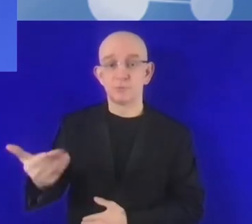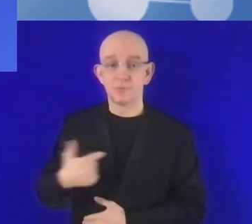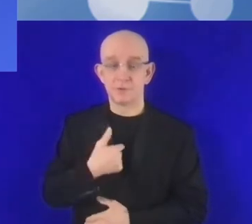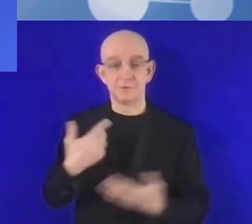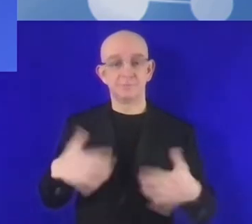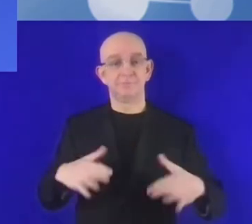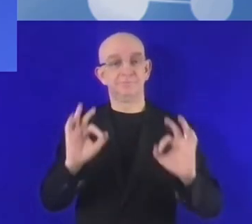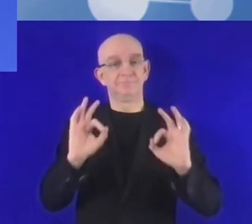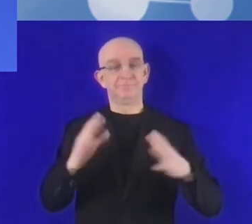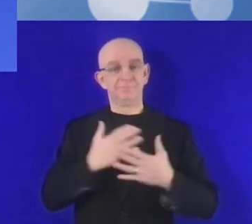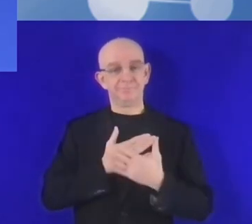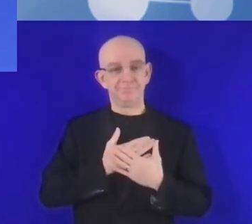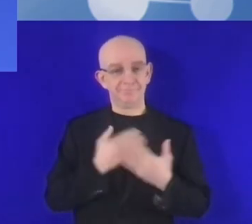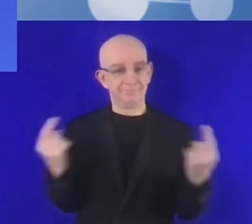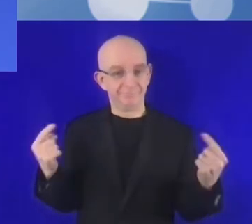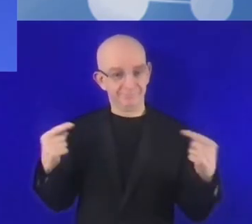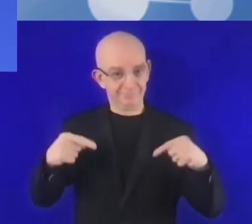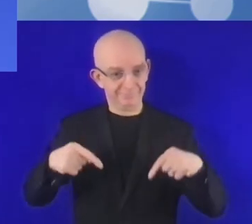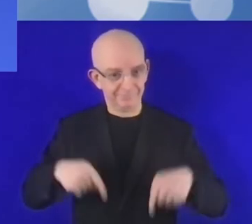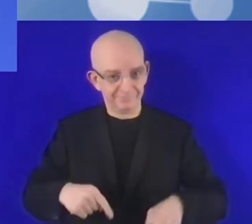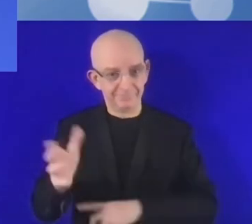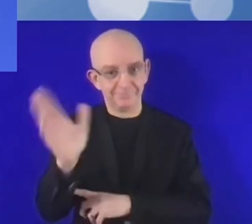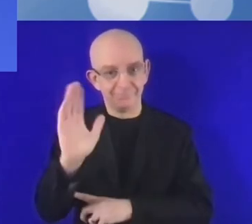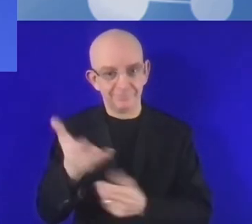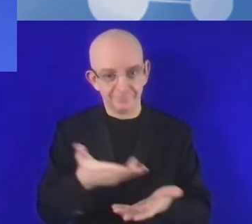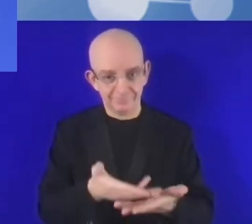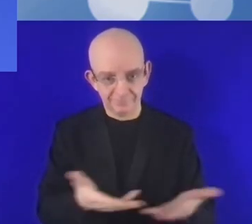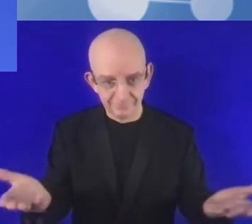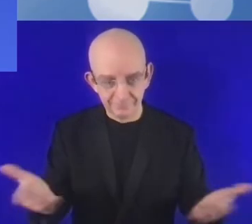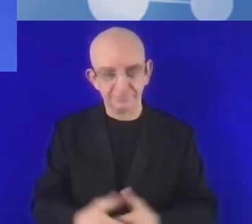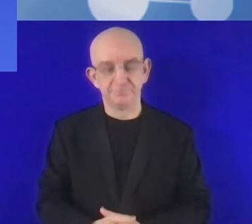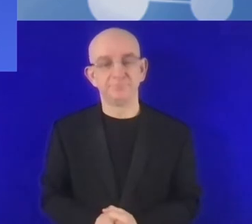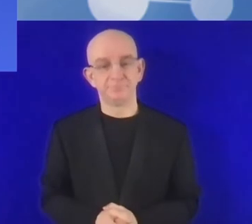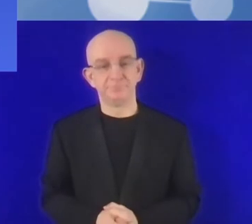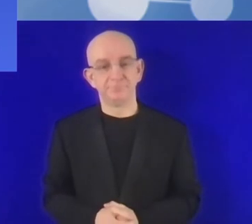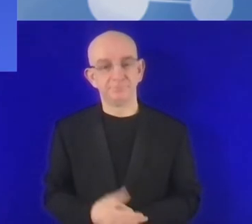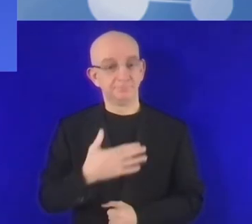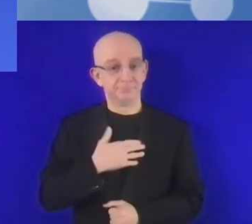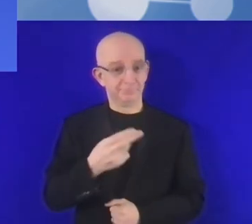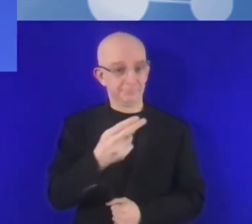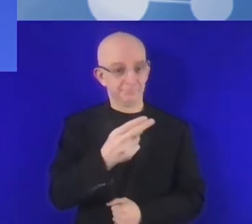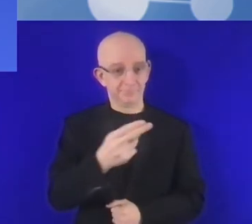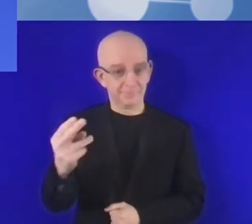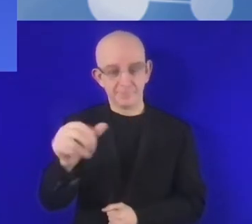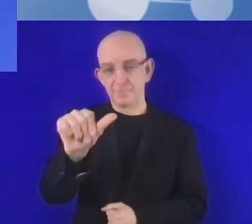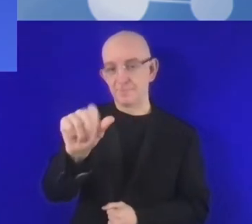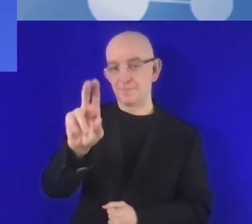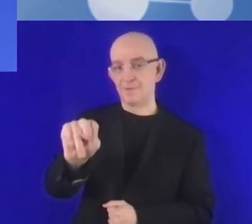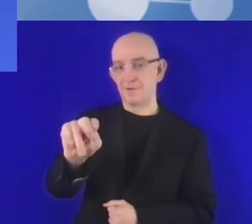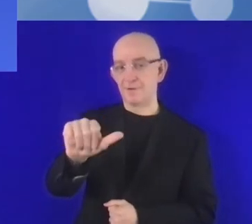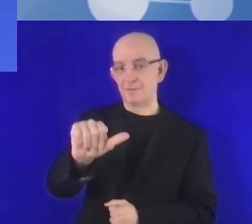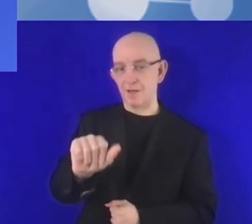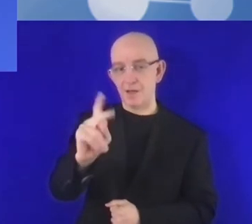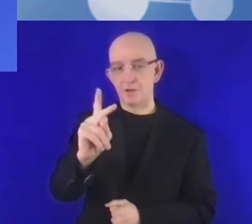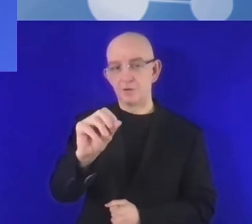Es para mí un gran placer poder estar aquí con ustedes. Me llamo Ana Kosiwabi Akpavu